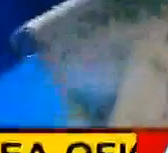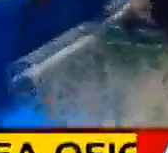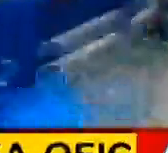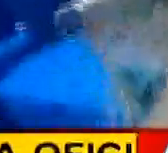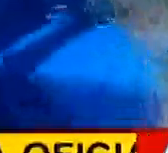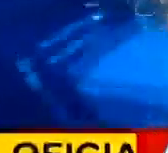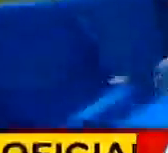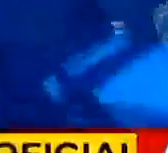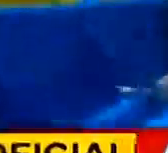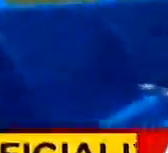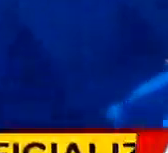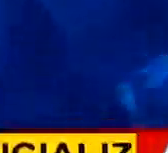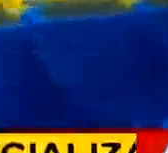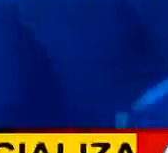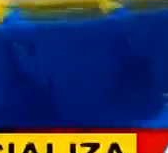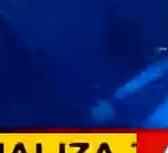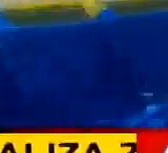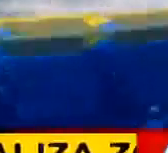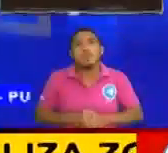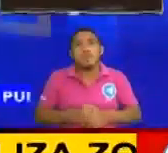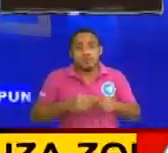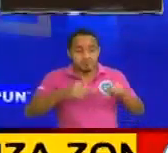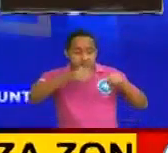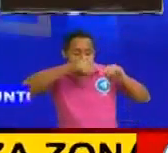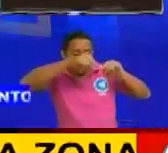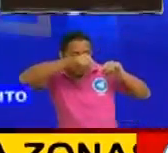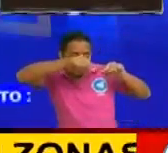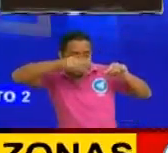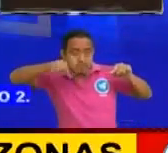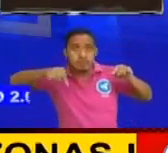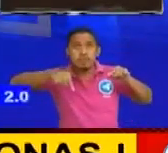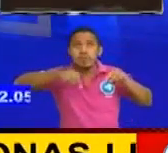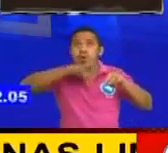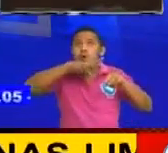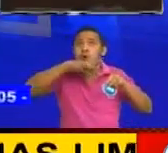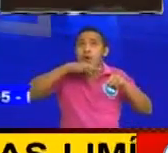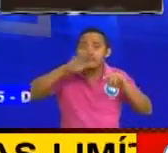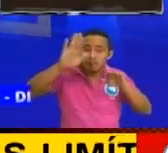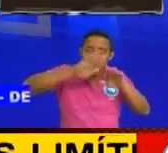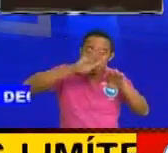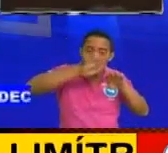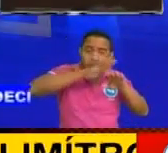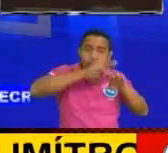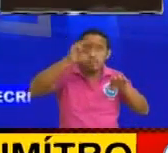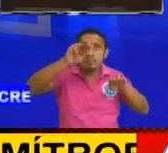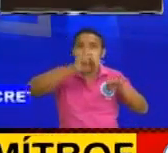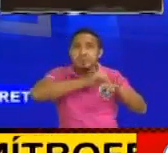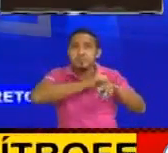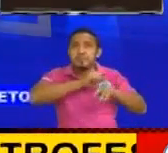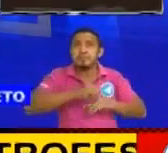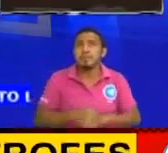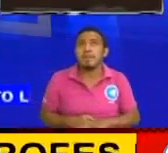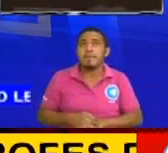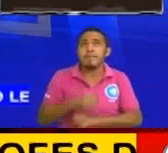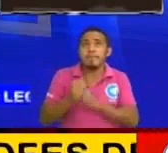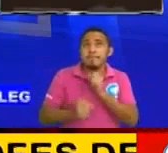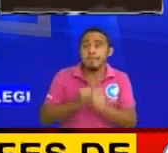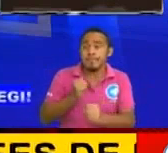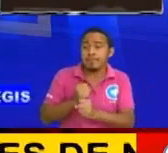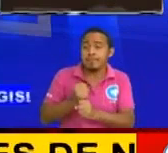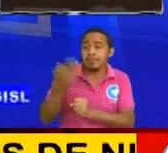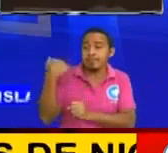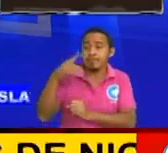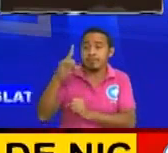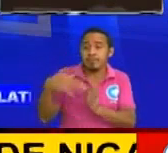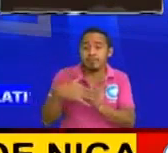ha ganado es esta zona sombreada de acá, entre la pretensión de Honduras en